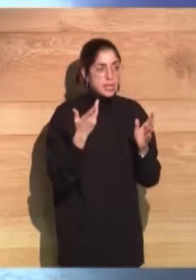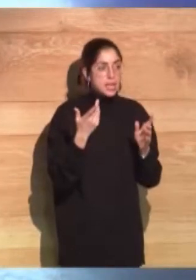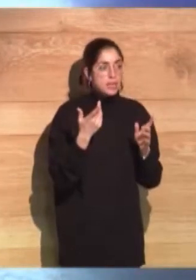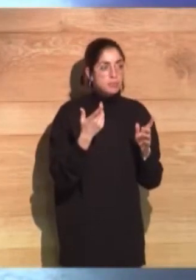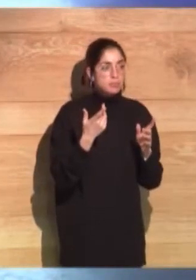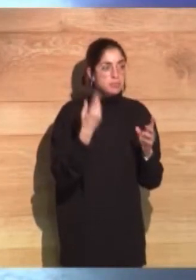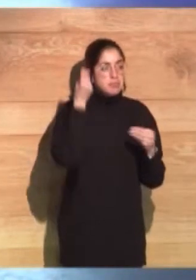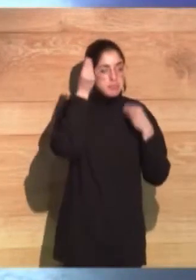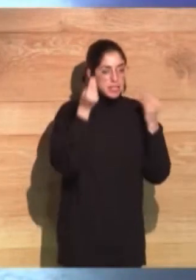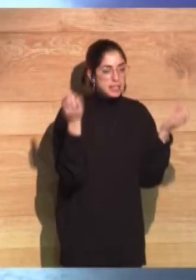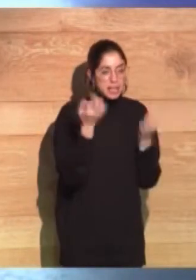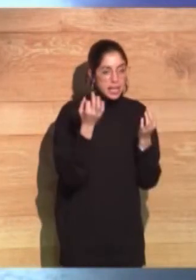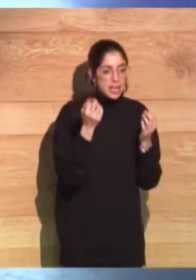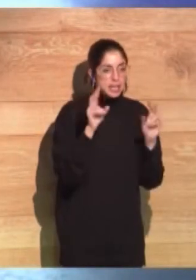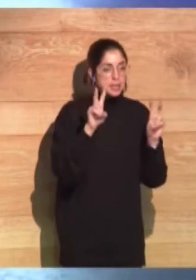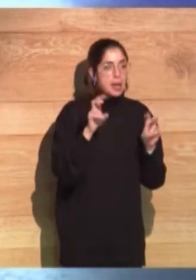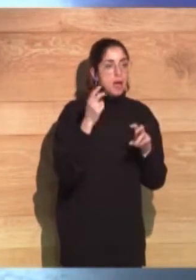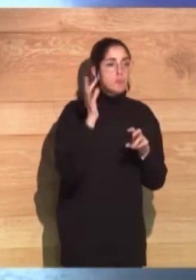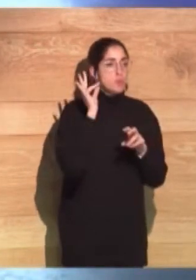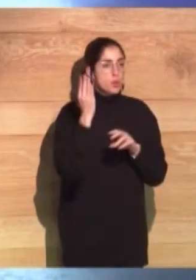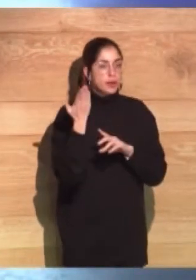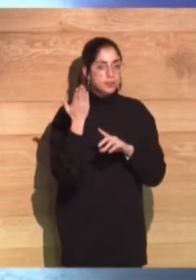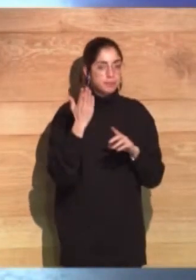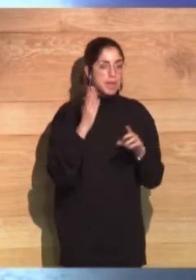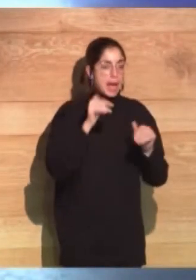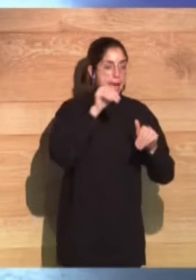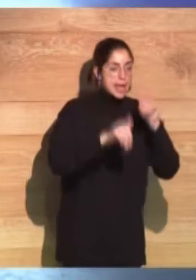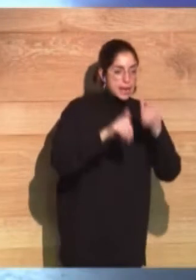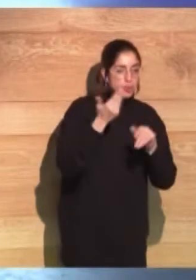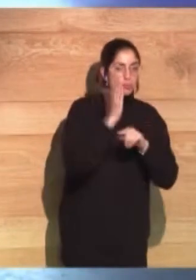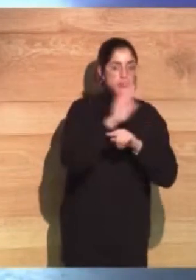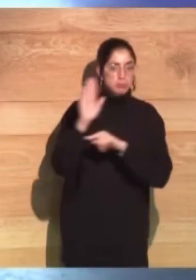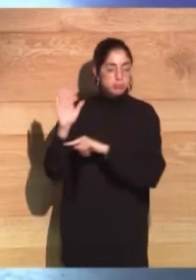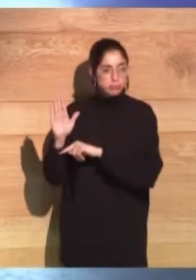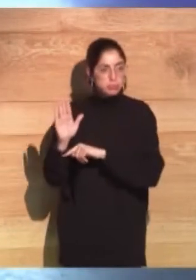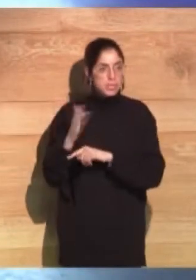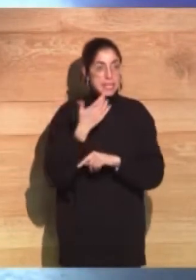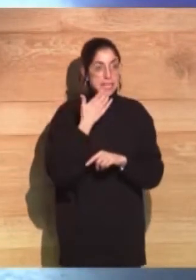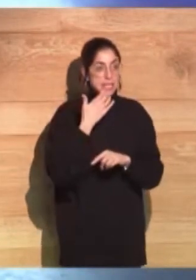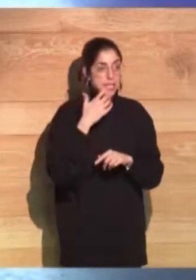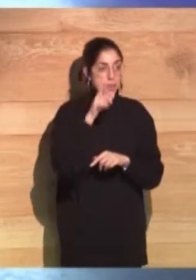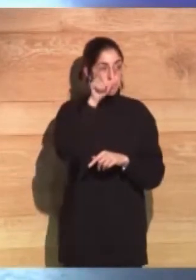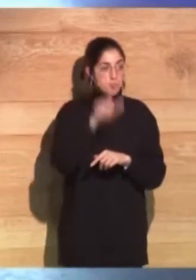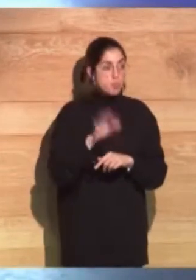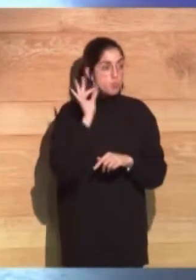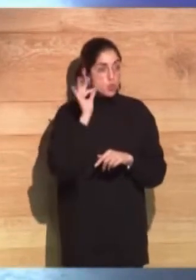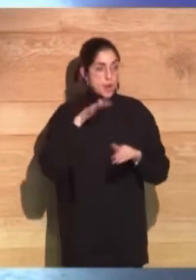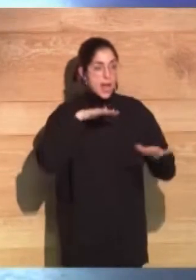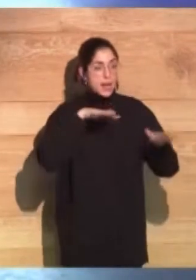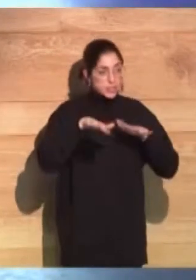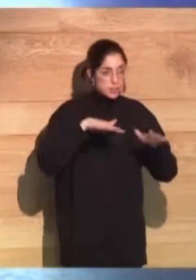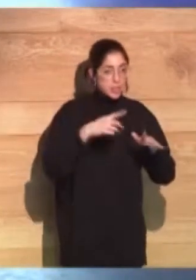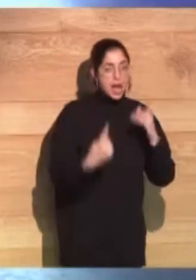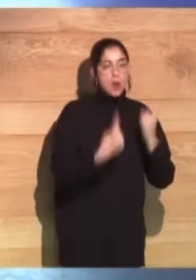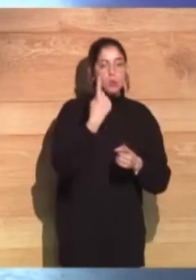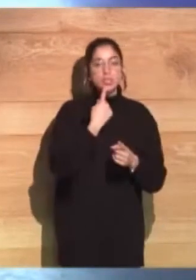elecciones. El trato es diferente. Si, bueno, pues una mujer está siendo activista, algunos dicen,